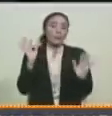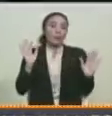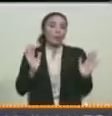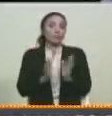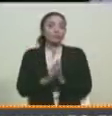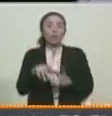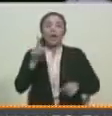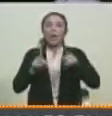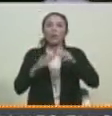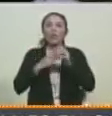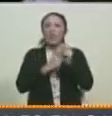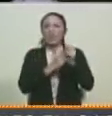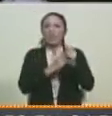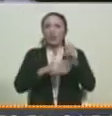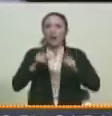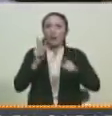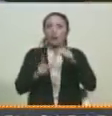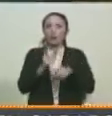algunos líderes